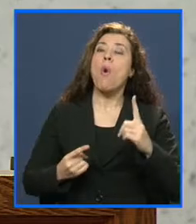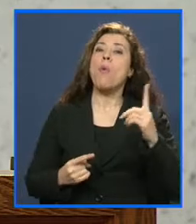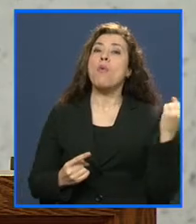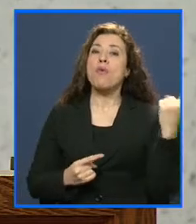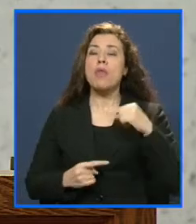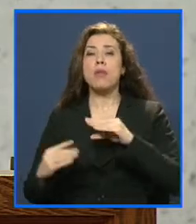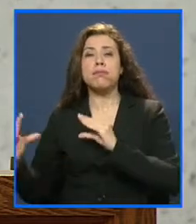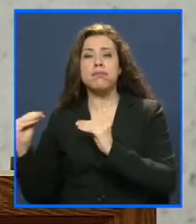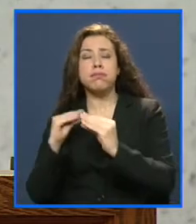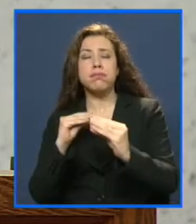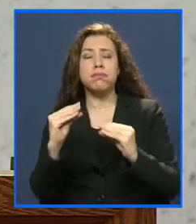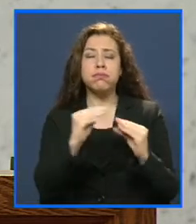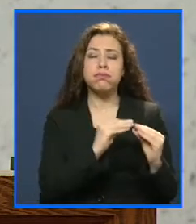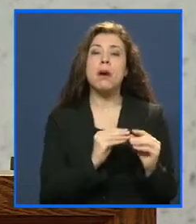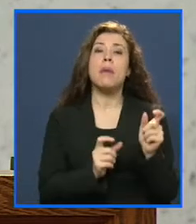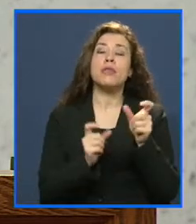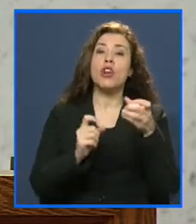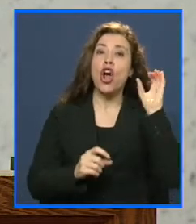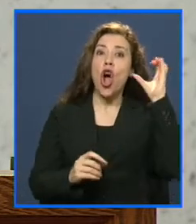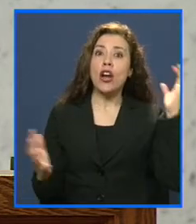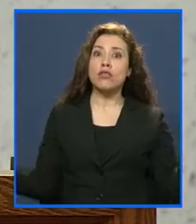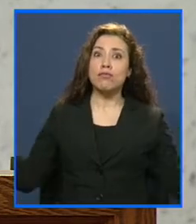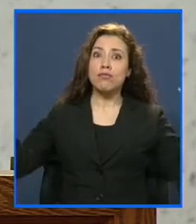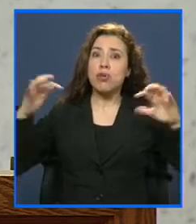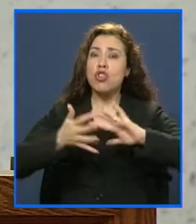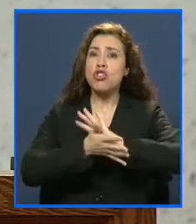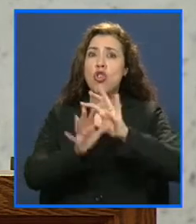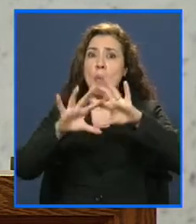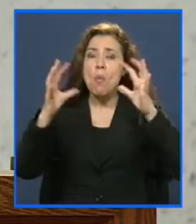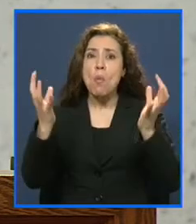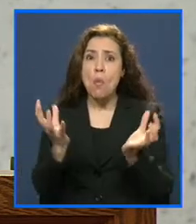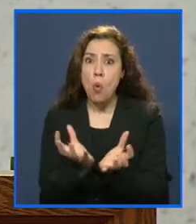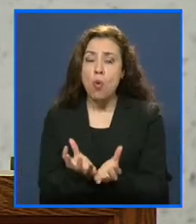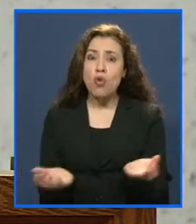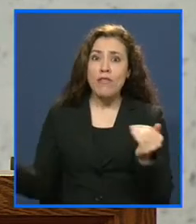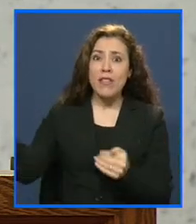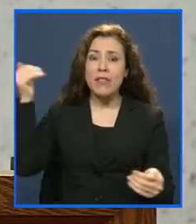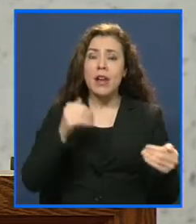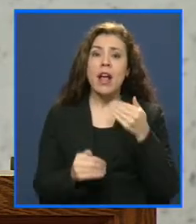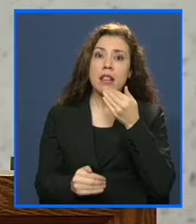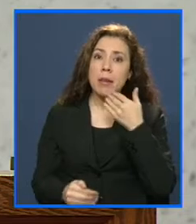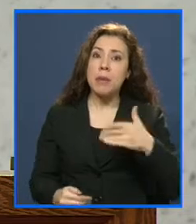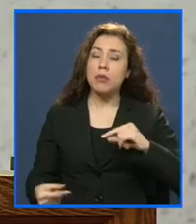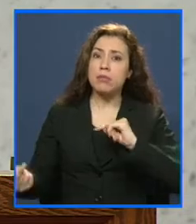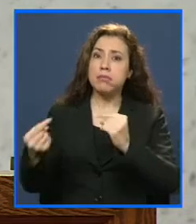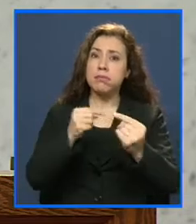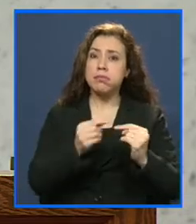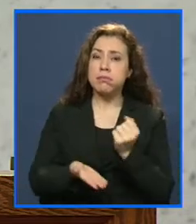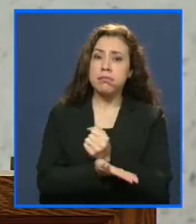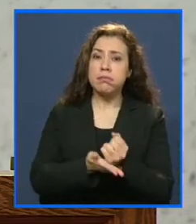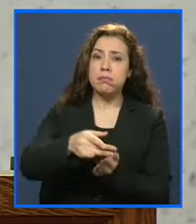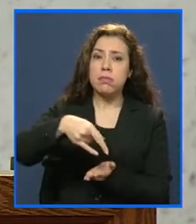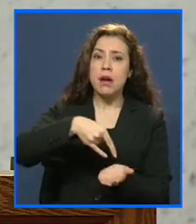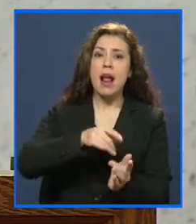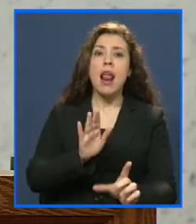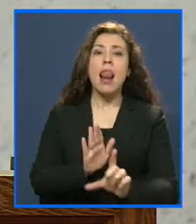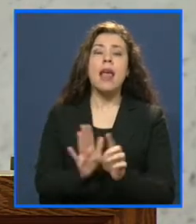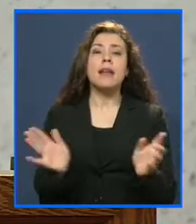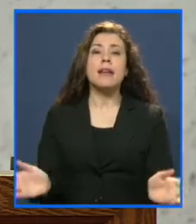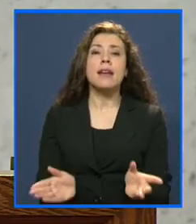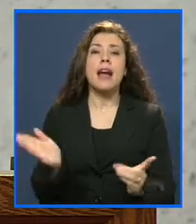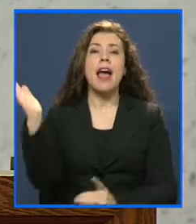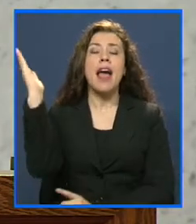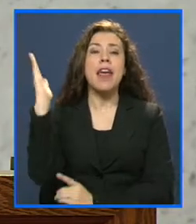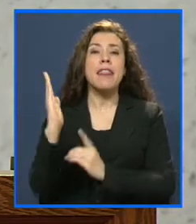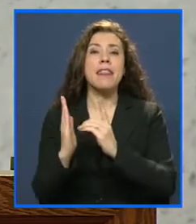definiciones con congresistas de todo el mundo relevante también fue la discusión y despacho de la ley que incentiva el desarrollo de